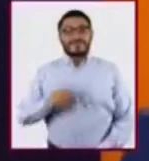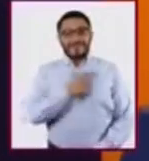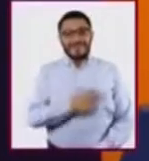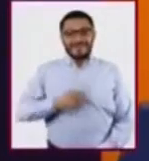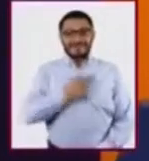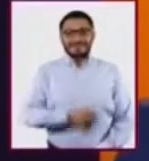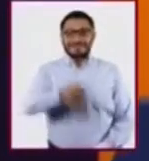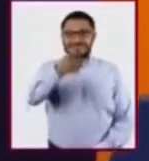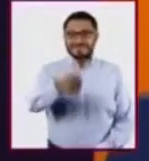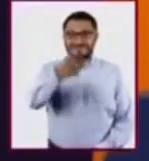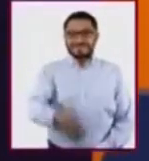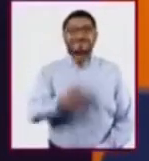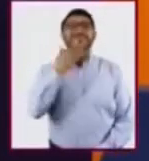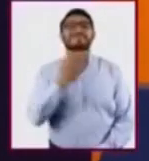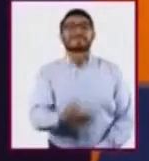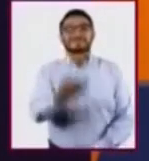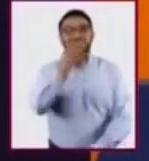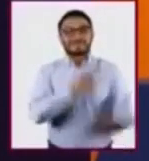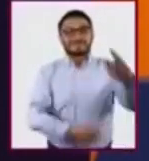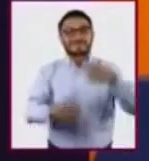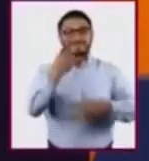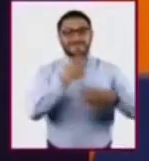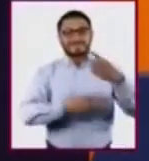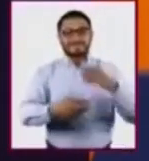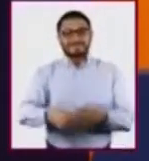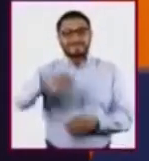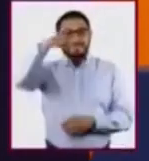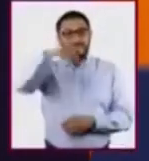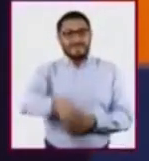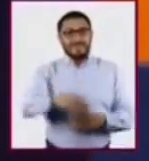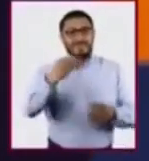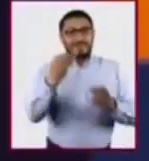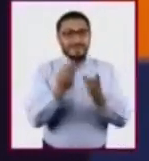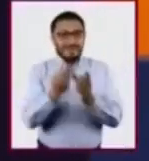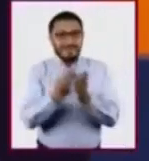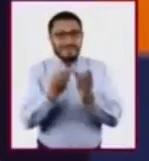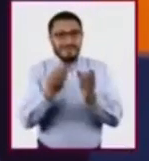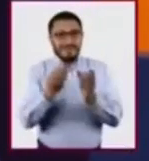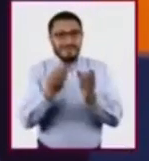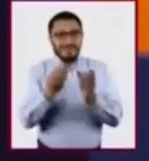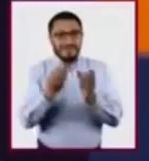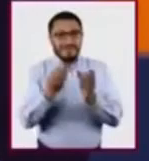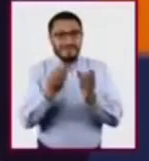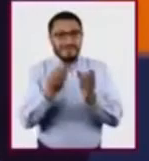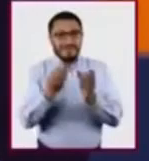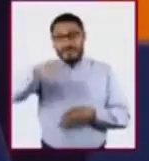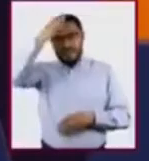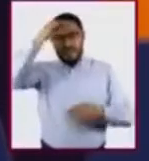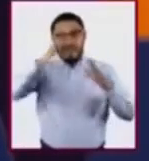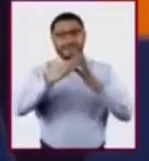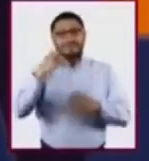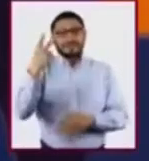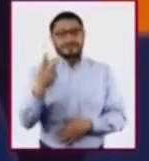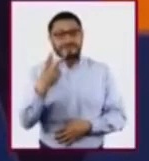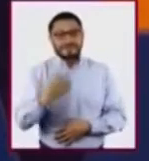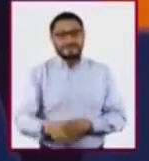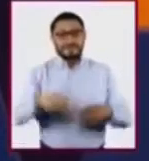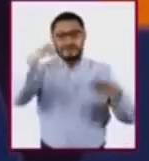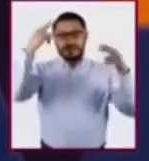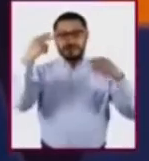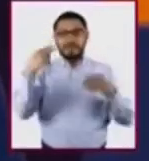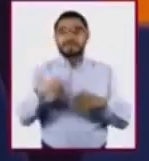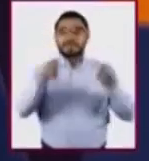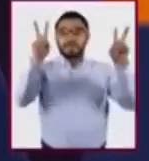Saludarlos. Sean bienvenidas y bienvenidos a esta sesión de la estrategia Aprende en Casa 2. Viajemos por el